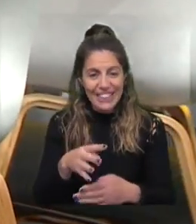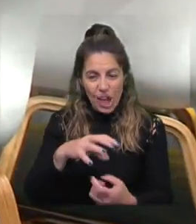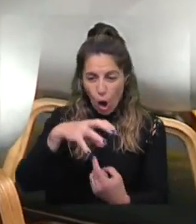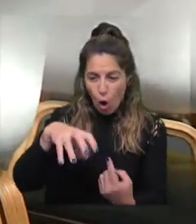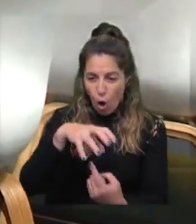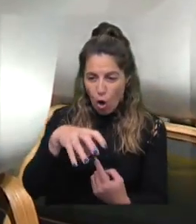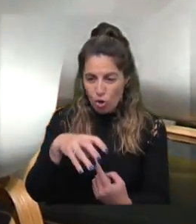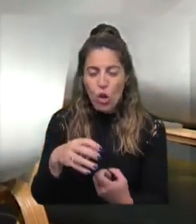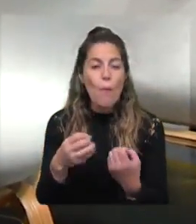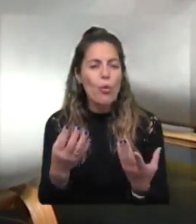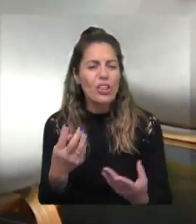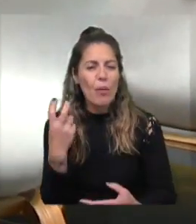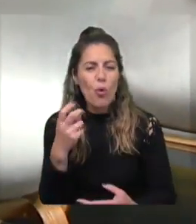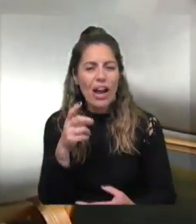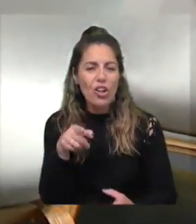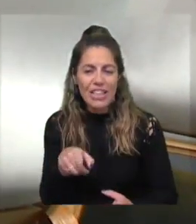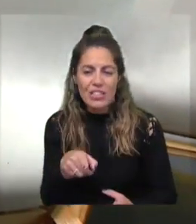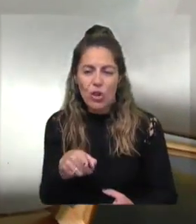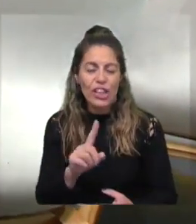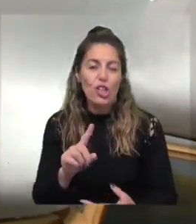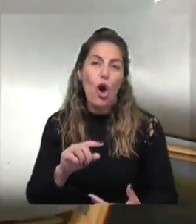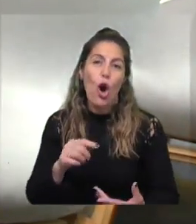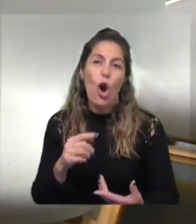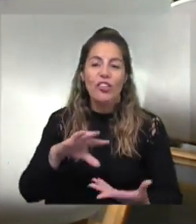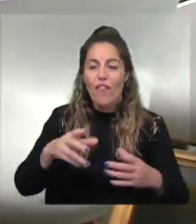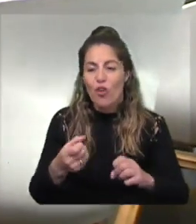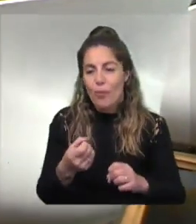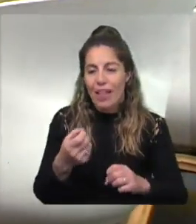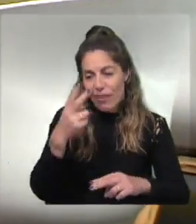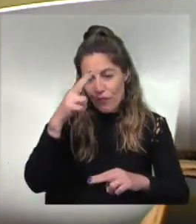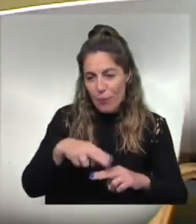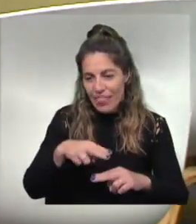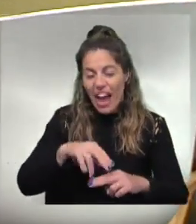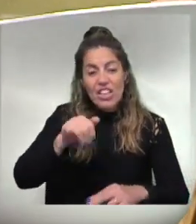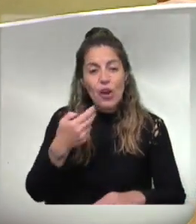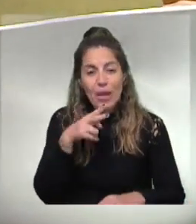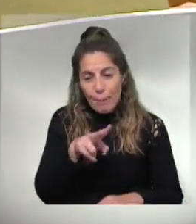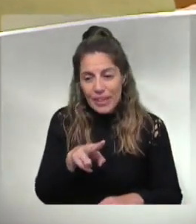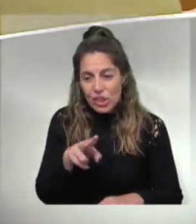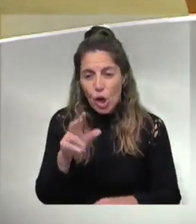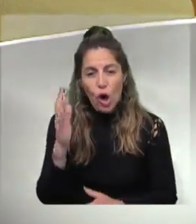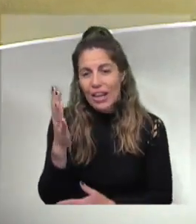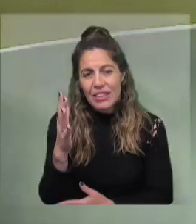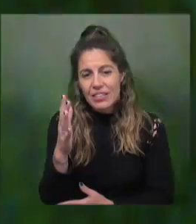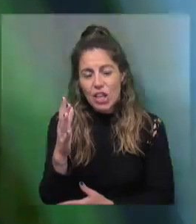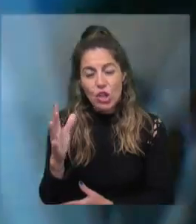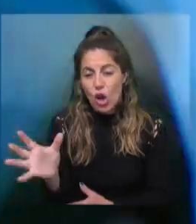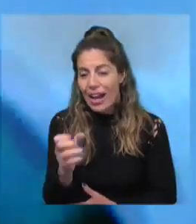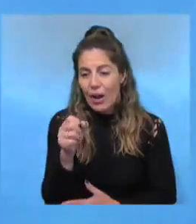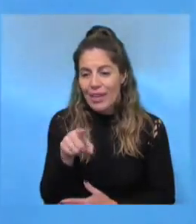un fungicida y no, otro tipo de patógeno? ¿Ya habían visto que a la rayana no lo agarraban estos hongos, por